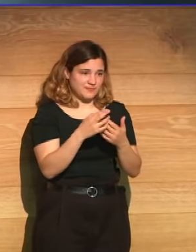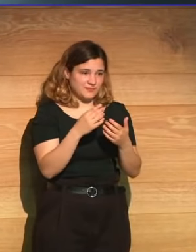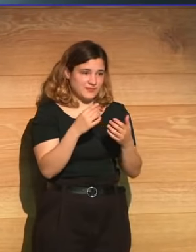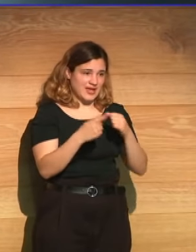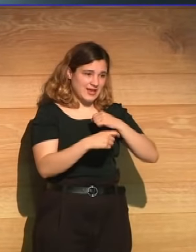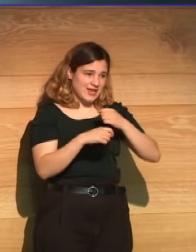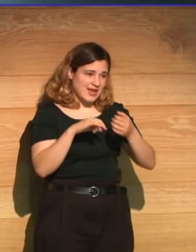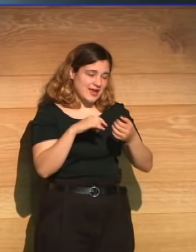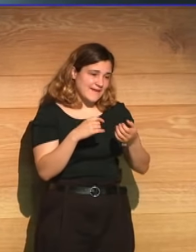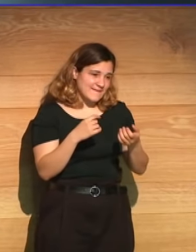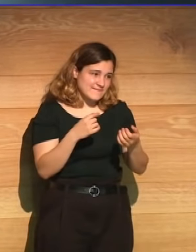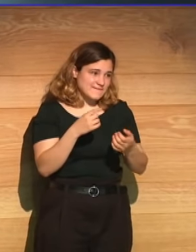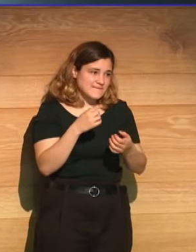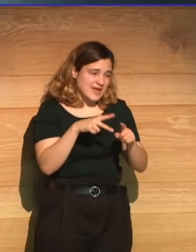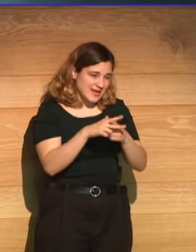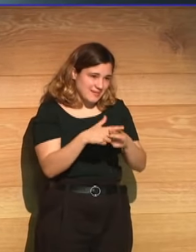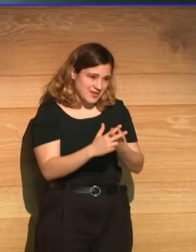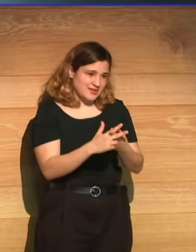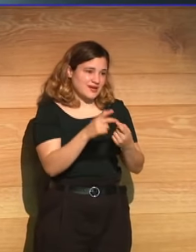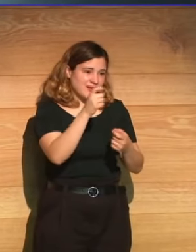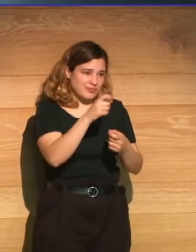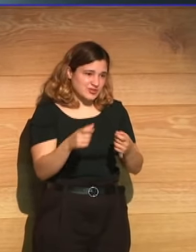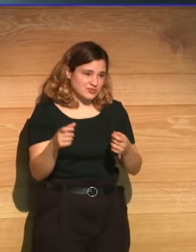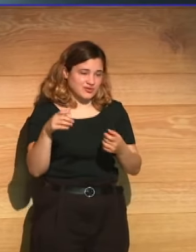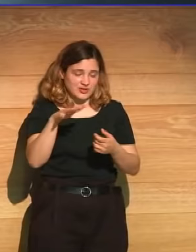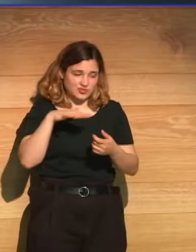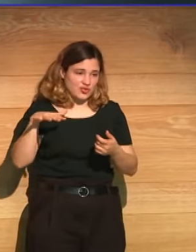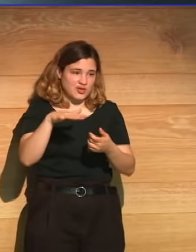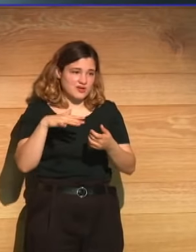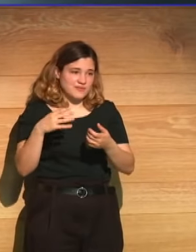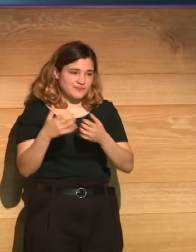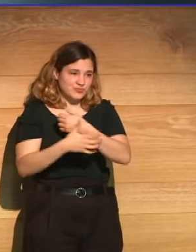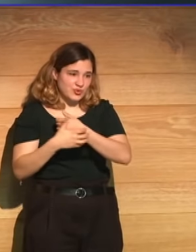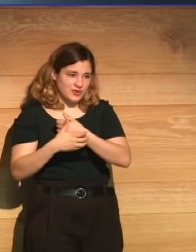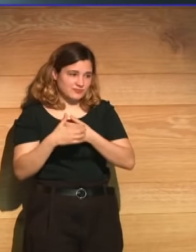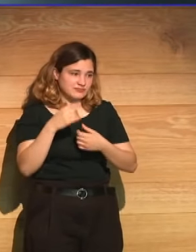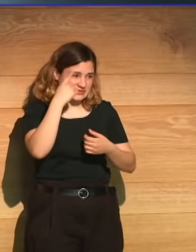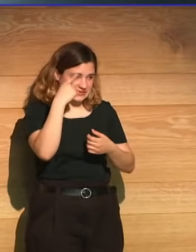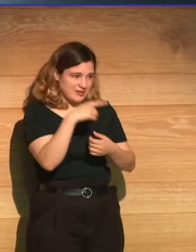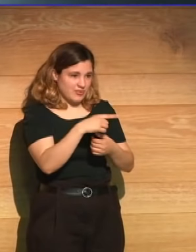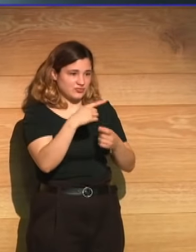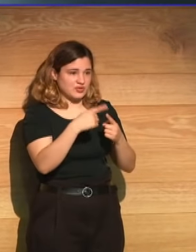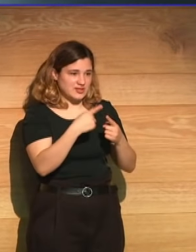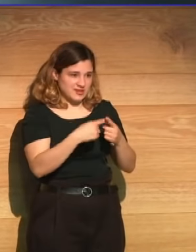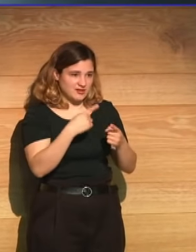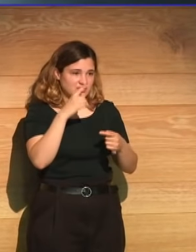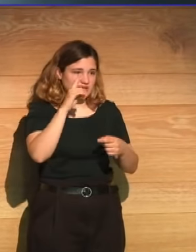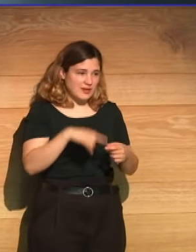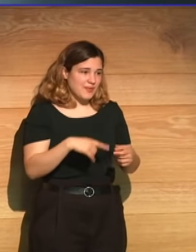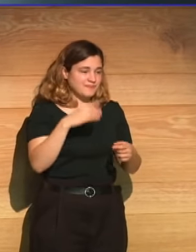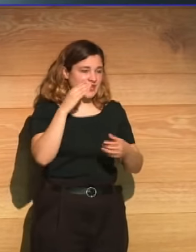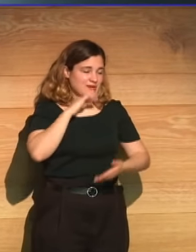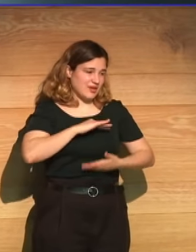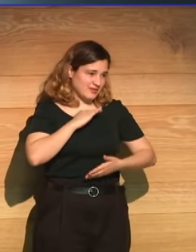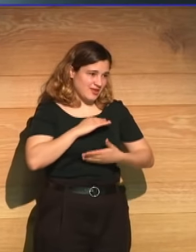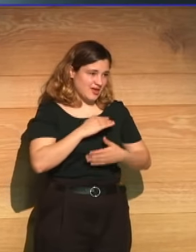los entornos más desfavorecidos sepan utilizar la tecnología, pero no solo como herramienta, sino también como conocimiento por las capacidades